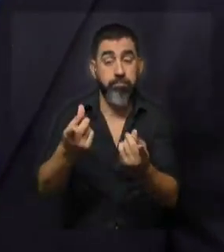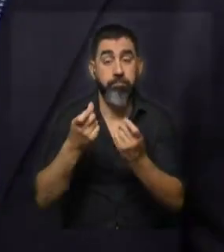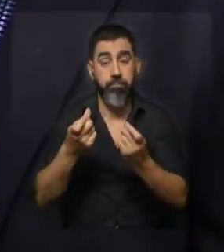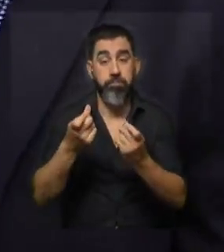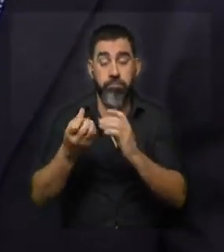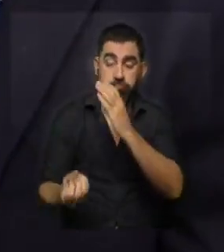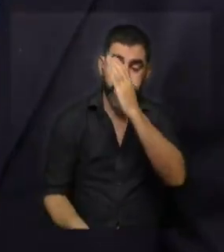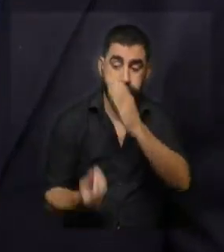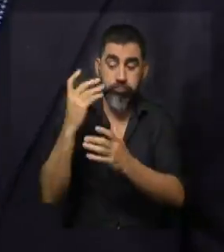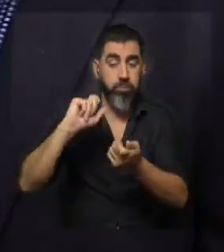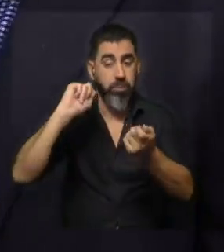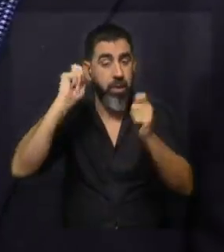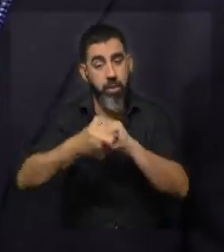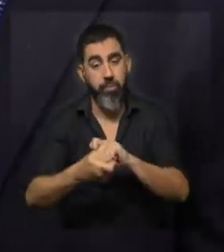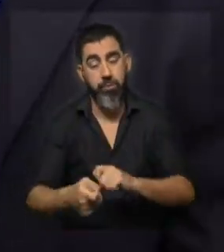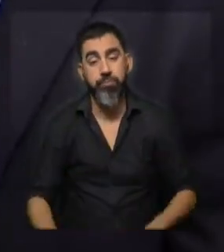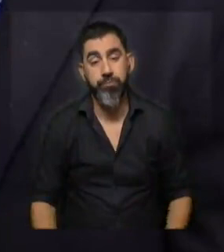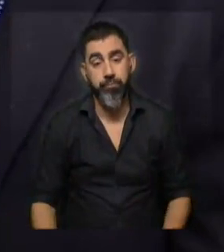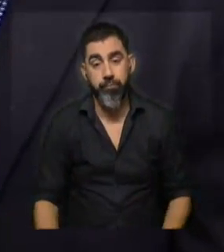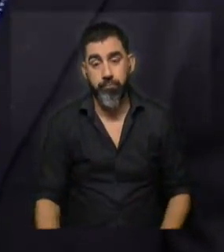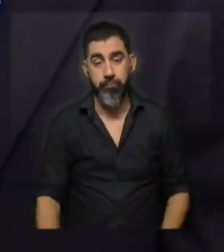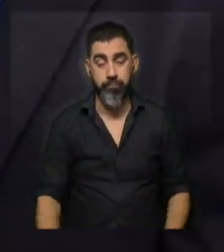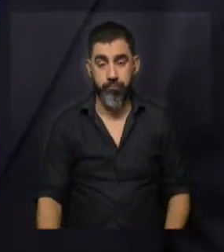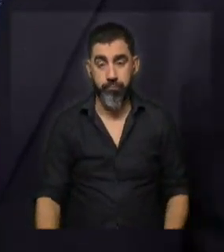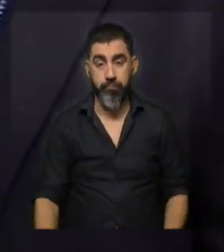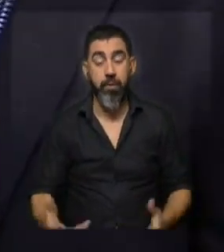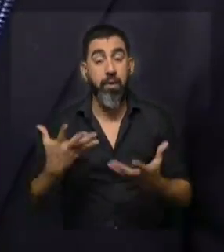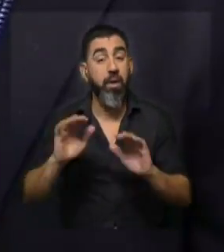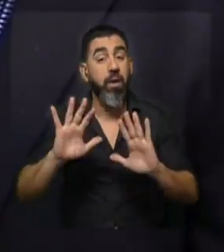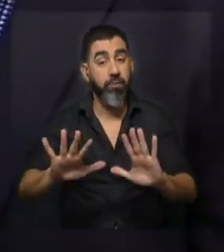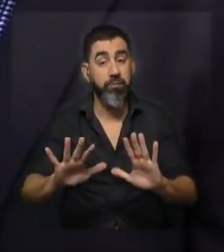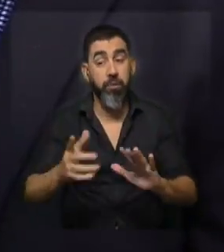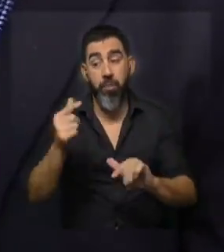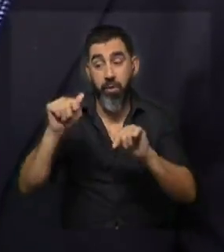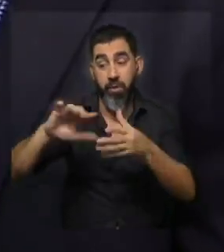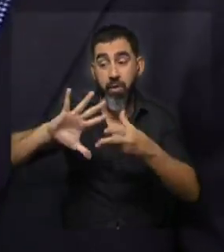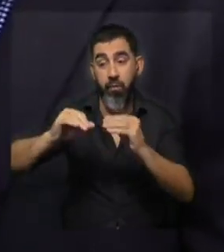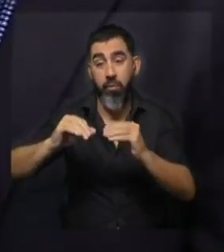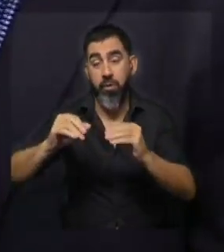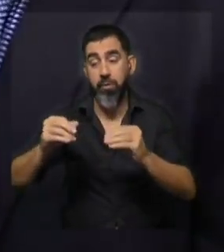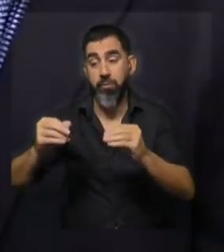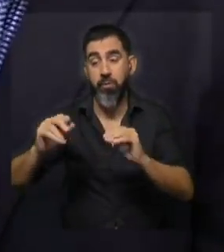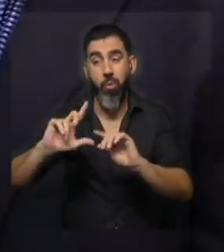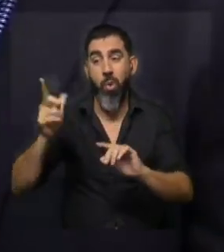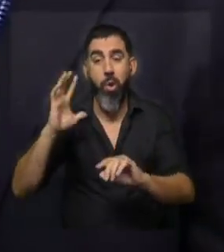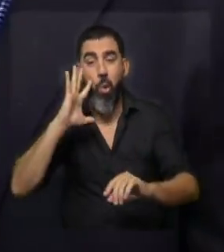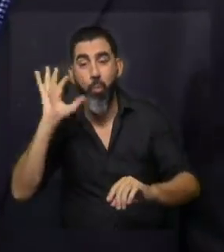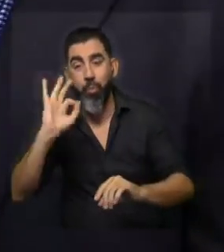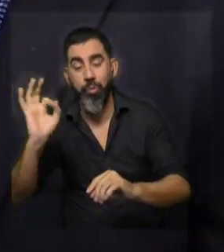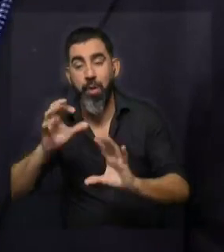de que se renueve se hagan cambios y bueno Están apostando a eso y de esta manera también se está recortando la oportunidad